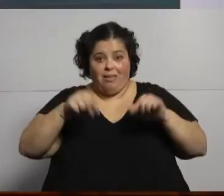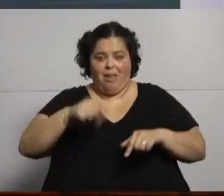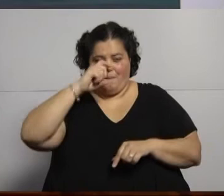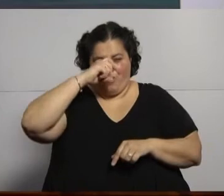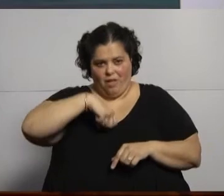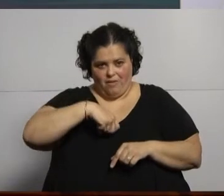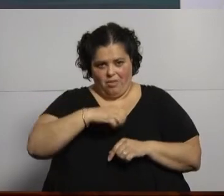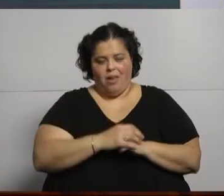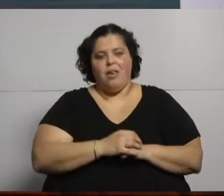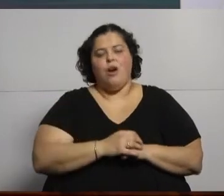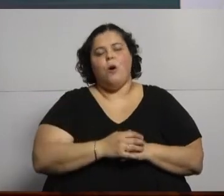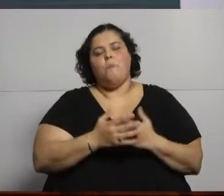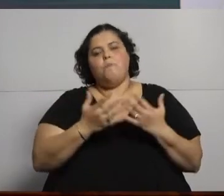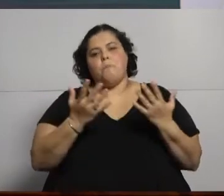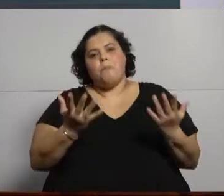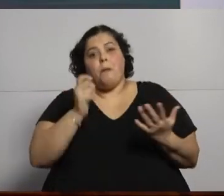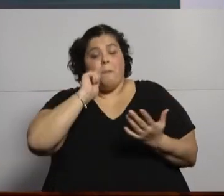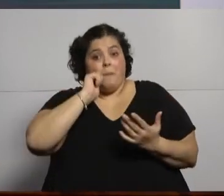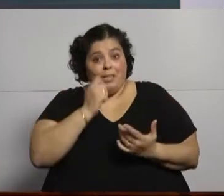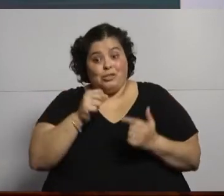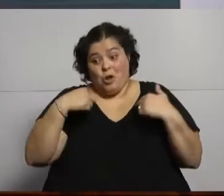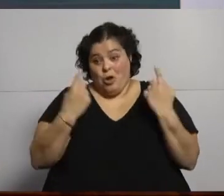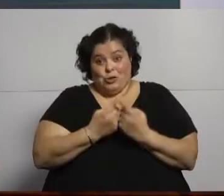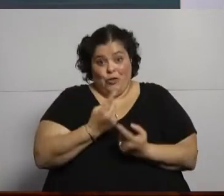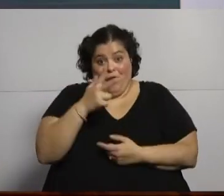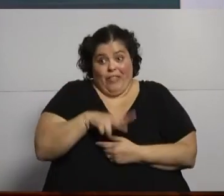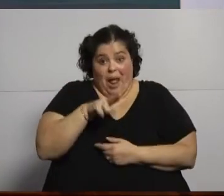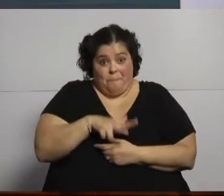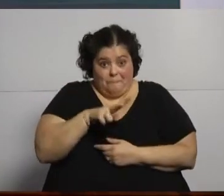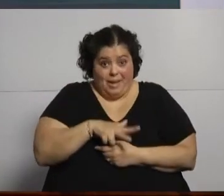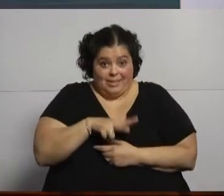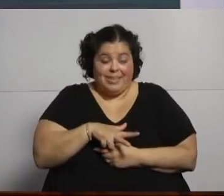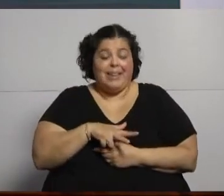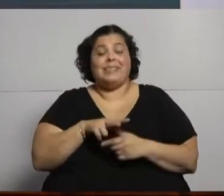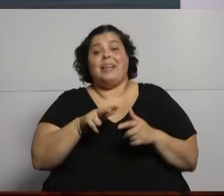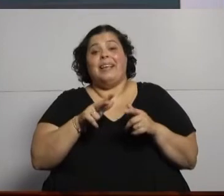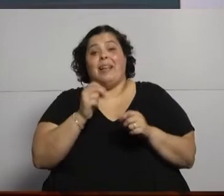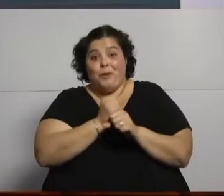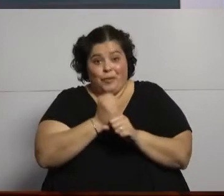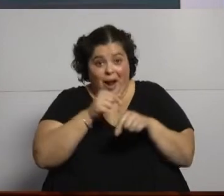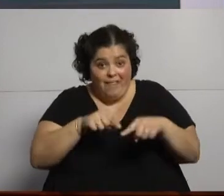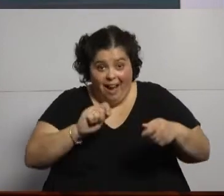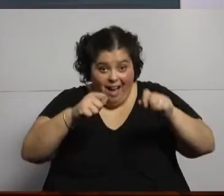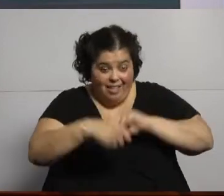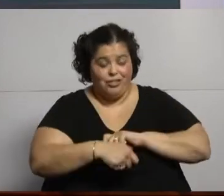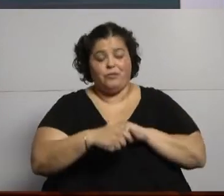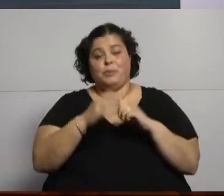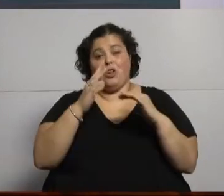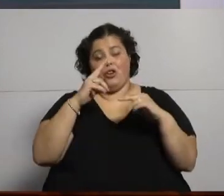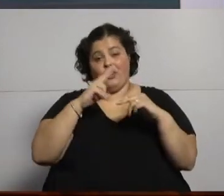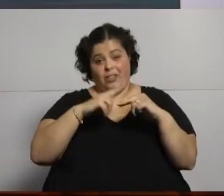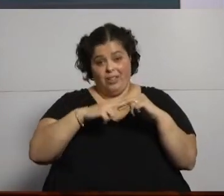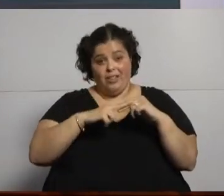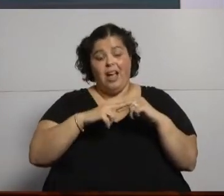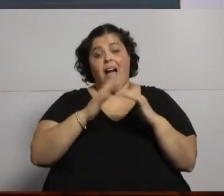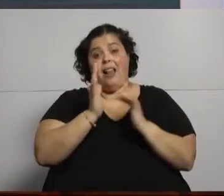Y si nosotros en estos 3 meses parece que hace 5 años que estamos trabajando en resiliencia, brindar transformación digital y